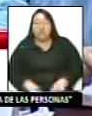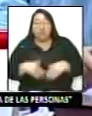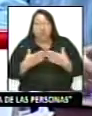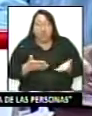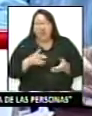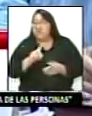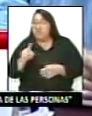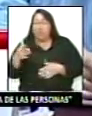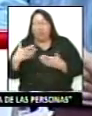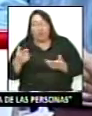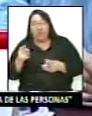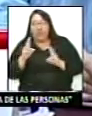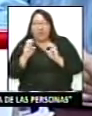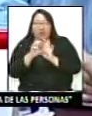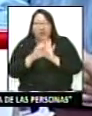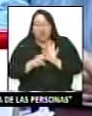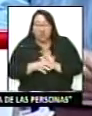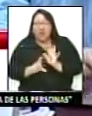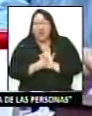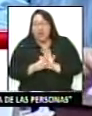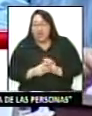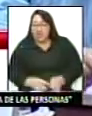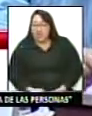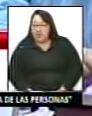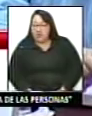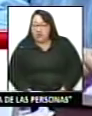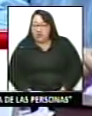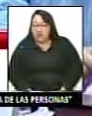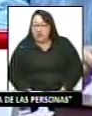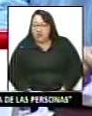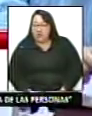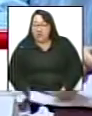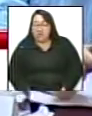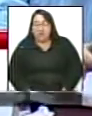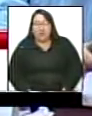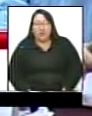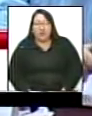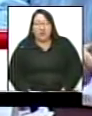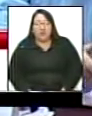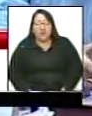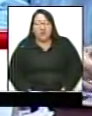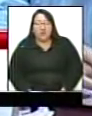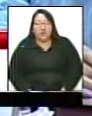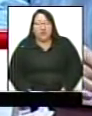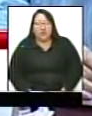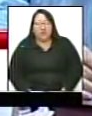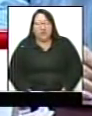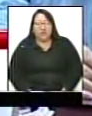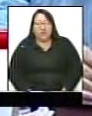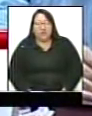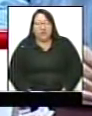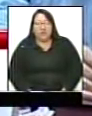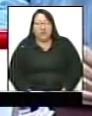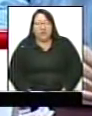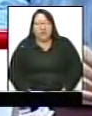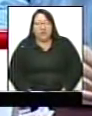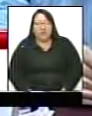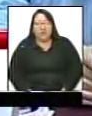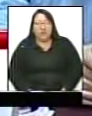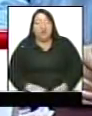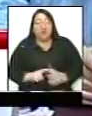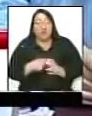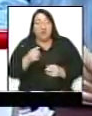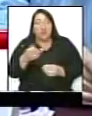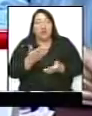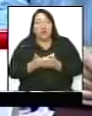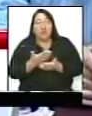términos constitucionales, legales, que se contradicen con leyes que son superiores, que ya existen y demás, para a partir de ahí llegar con una propuesta que